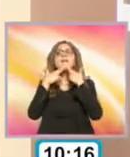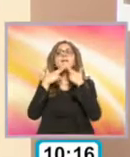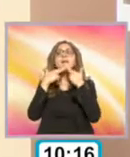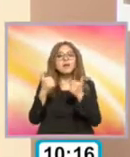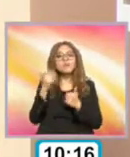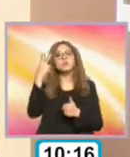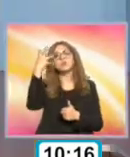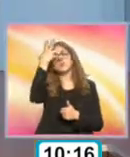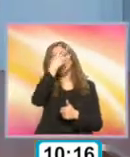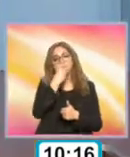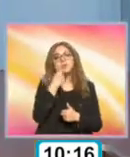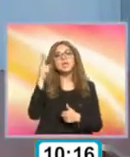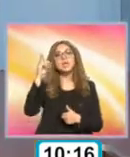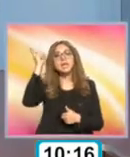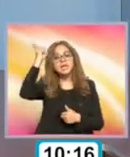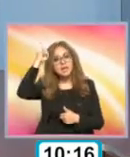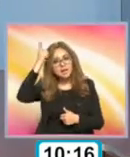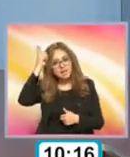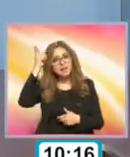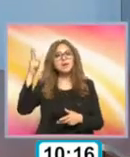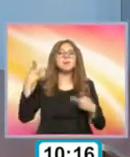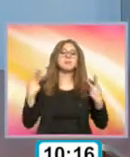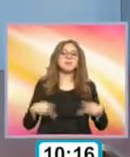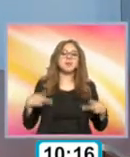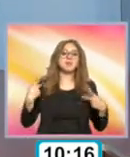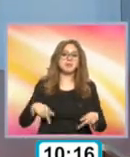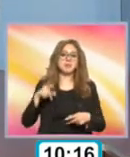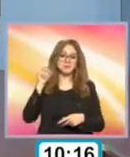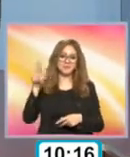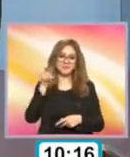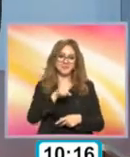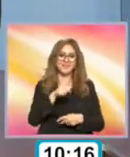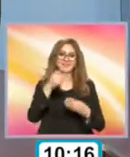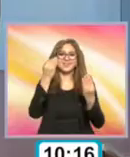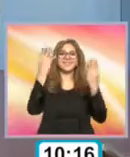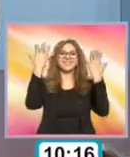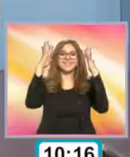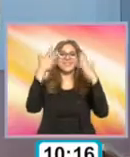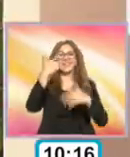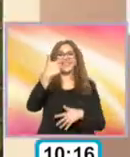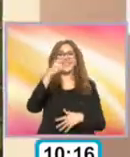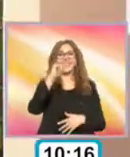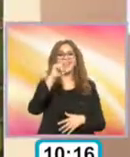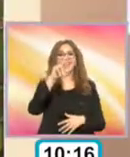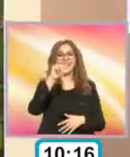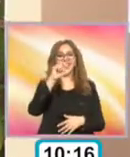maravilloso, Padrísimo. con caballos y todos los personajes, ¿no? Muy bien, pues el ¿Cómo aplauso ves? para Girasol Huerta